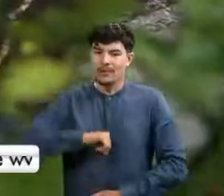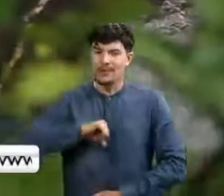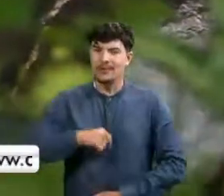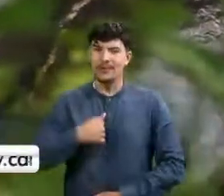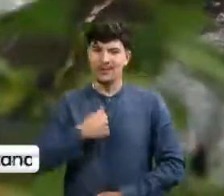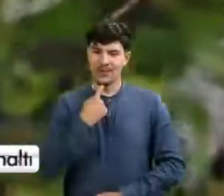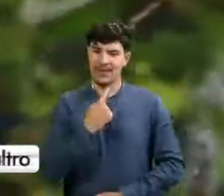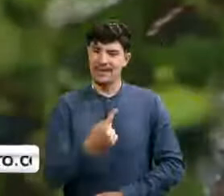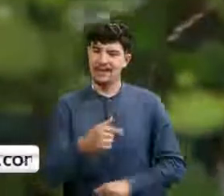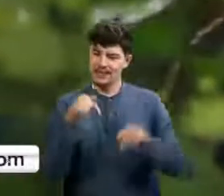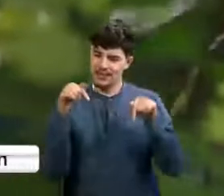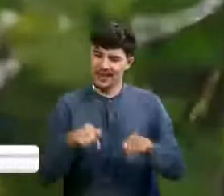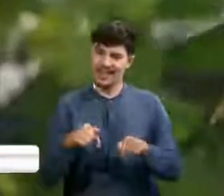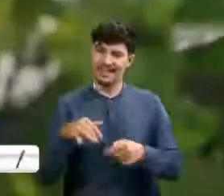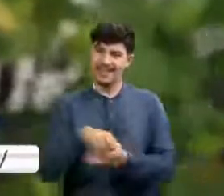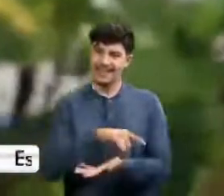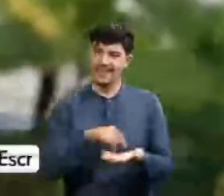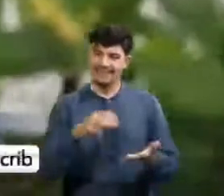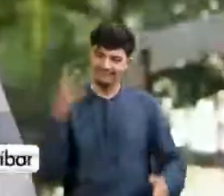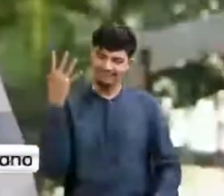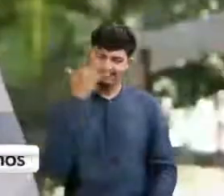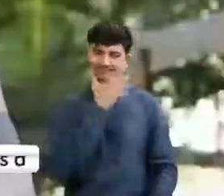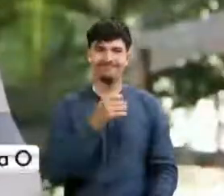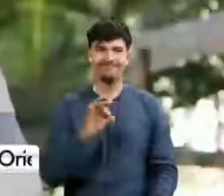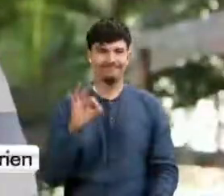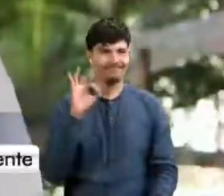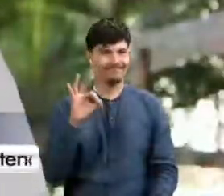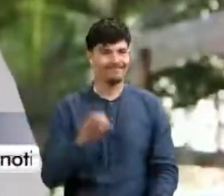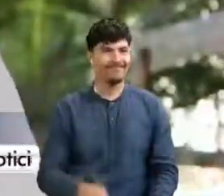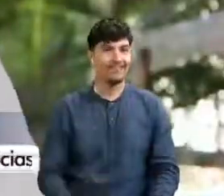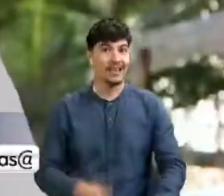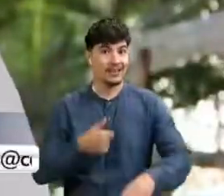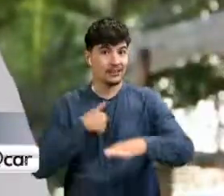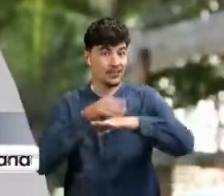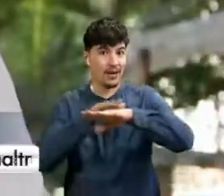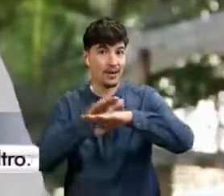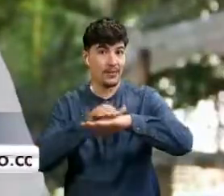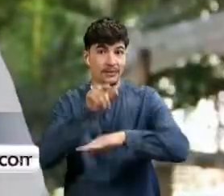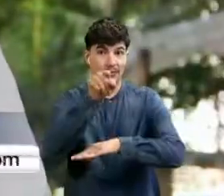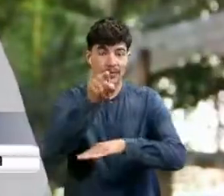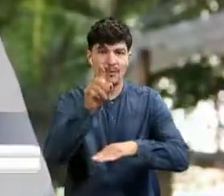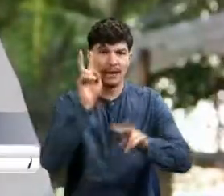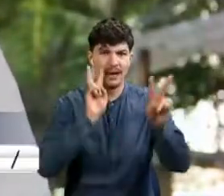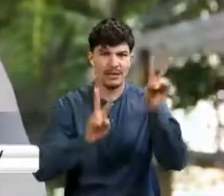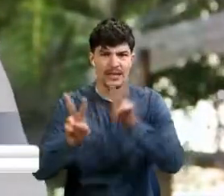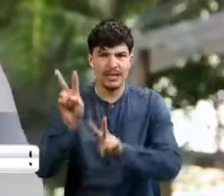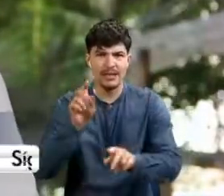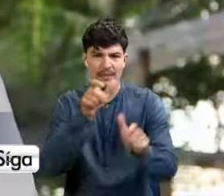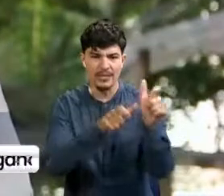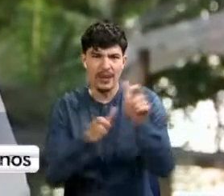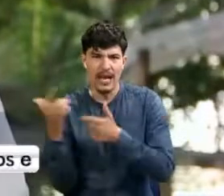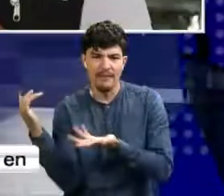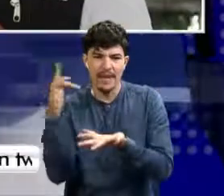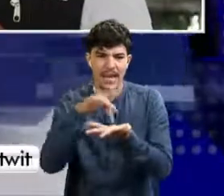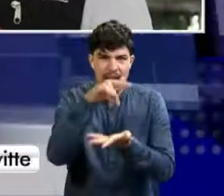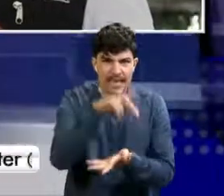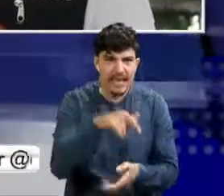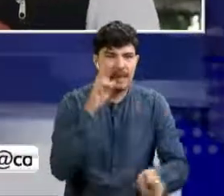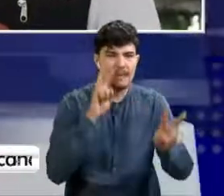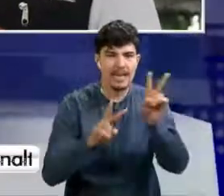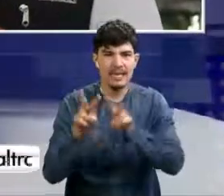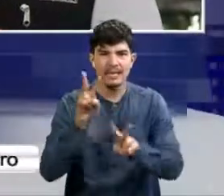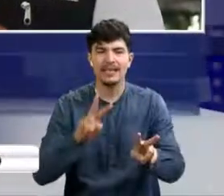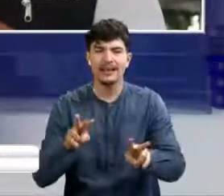qué bello es Santander. El llamado es a que todas las personas y turistas que visiten estos cerros orientales de Florida